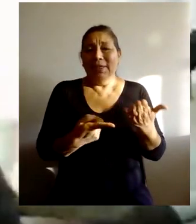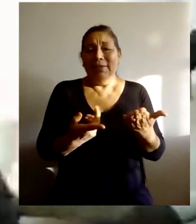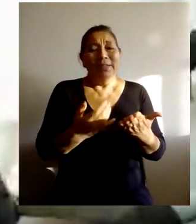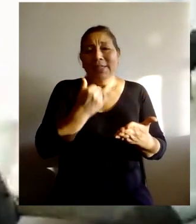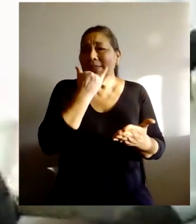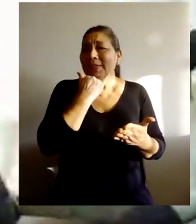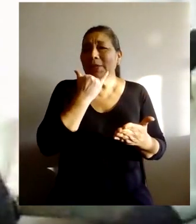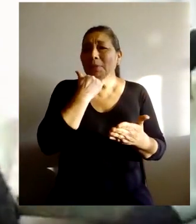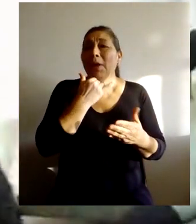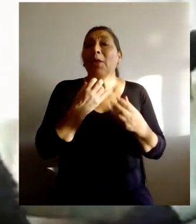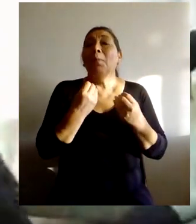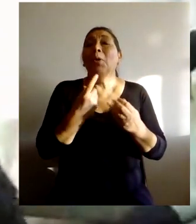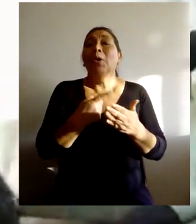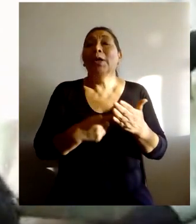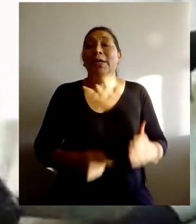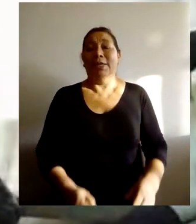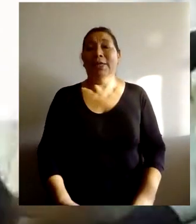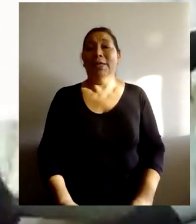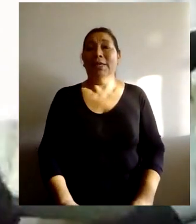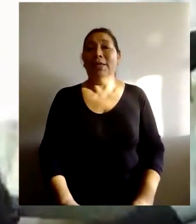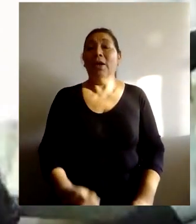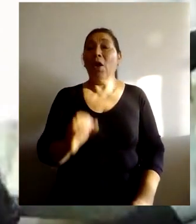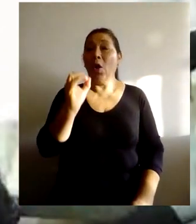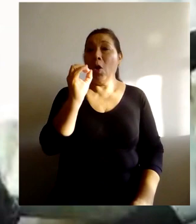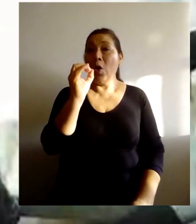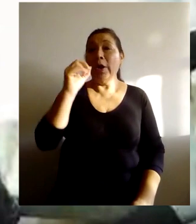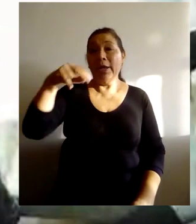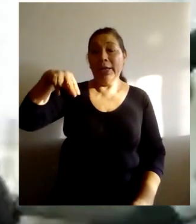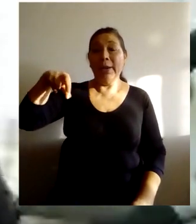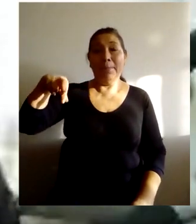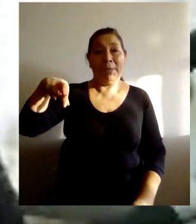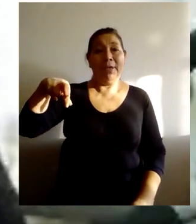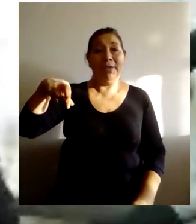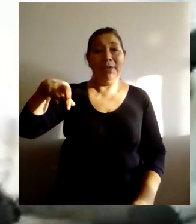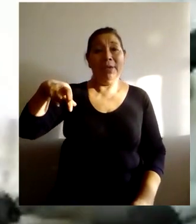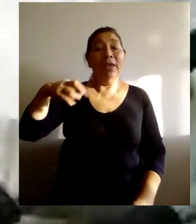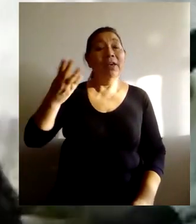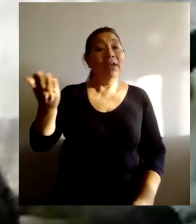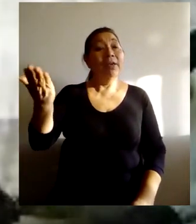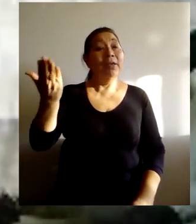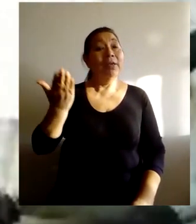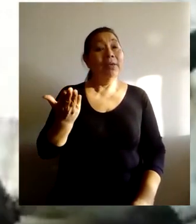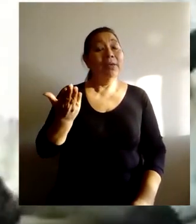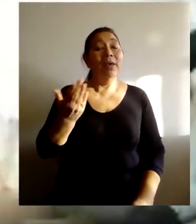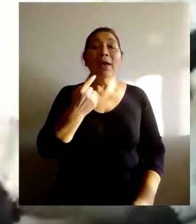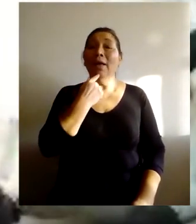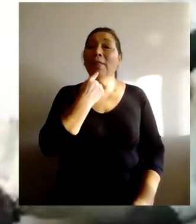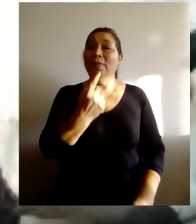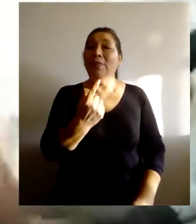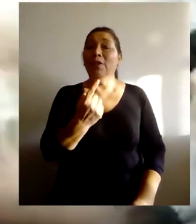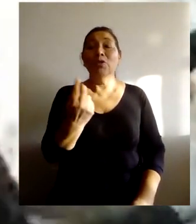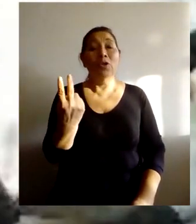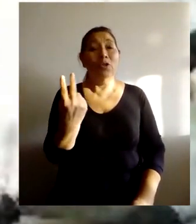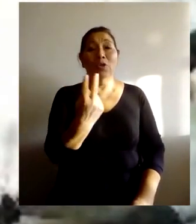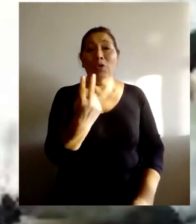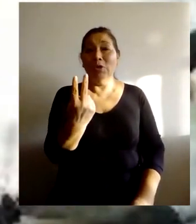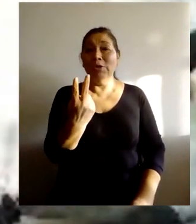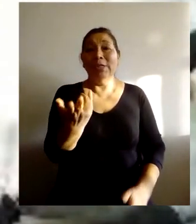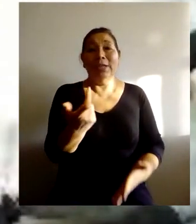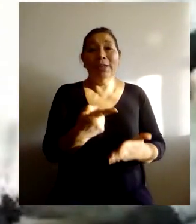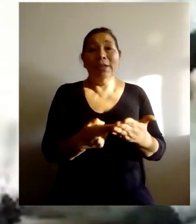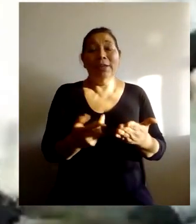señalando que es errada, y esa posición sostenida por la ONP ha sido considerada y ratificada en